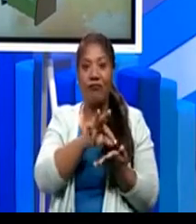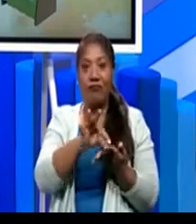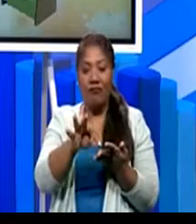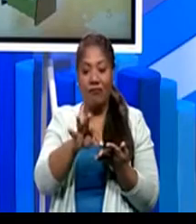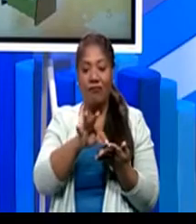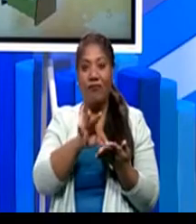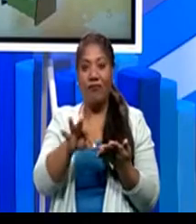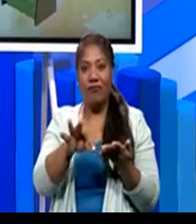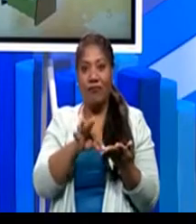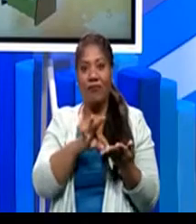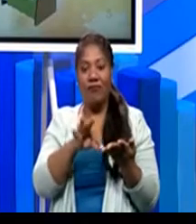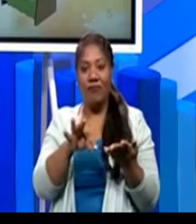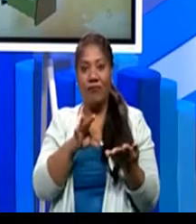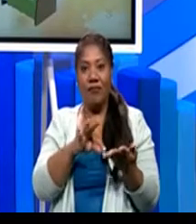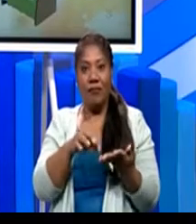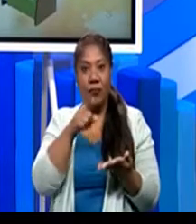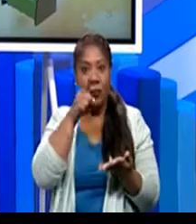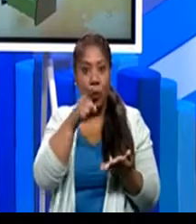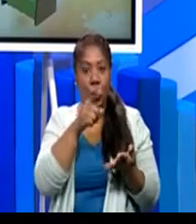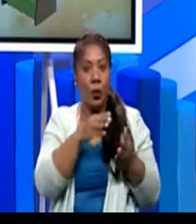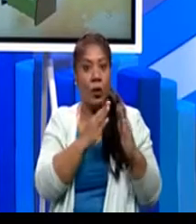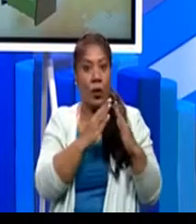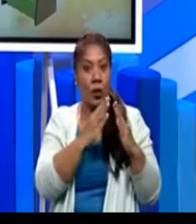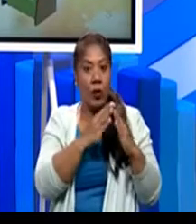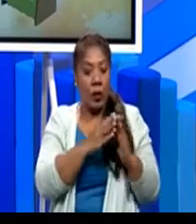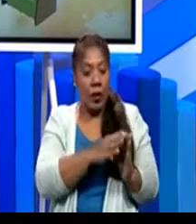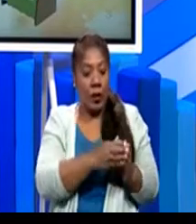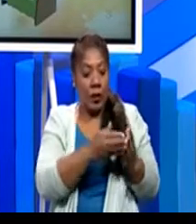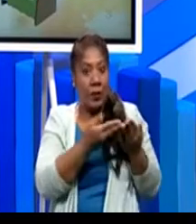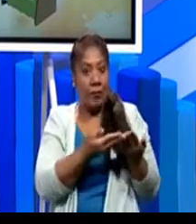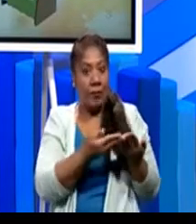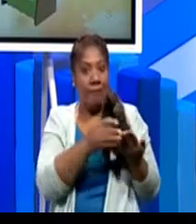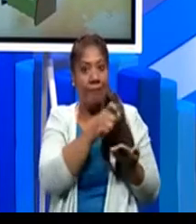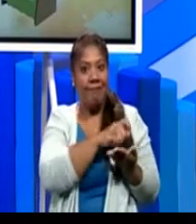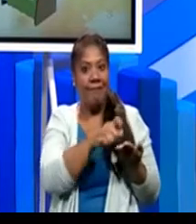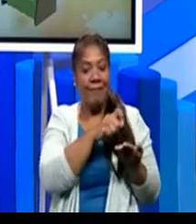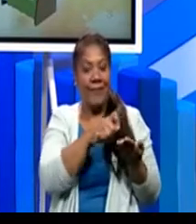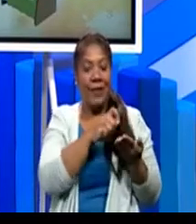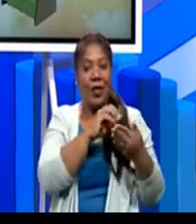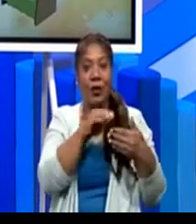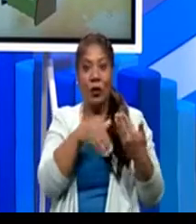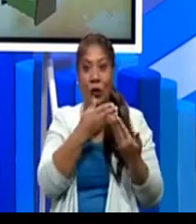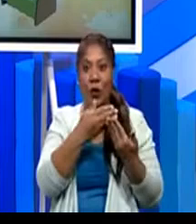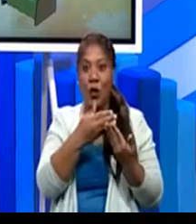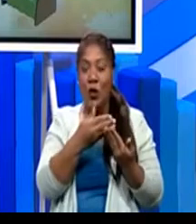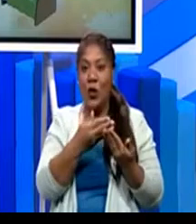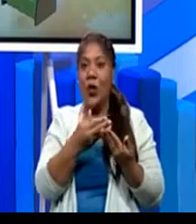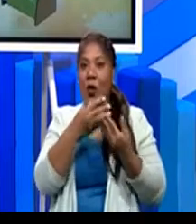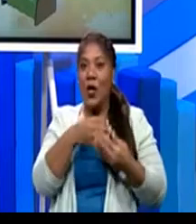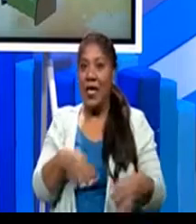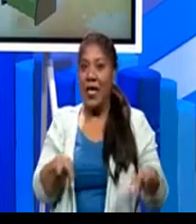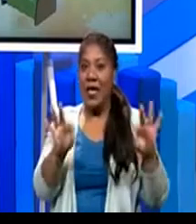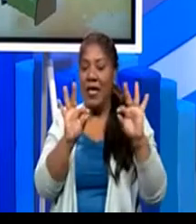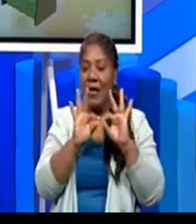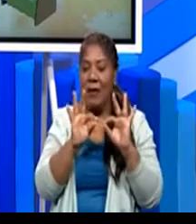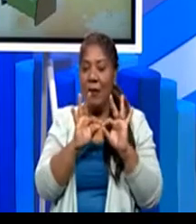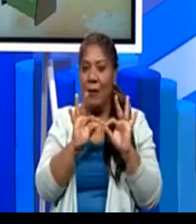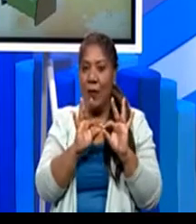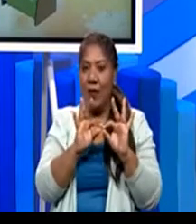la descripción. Espero que hayan anotado todas estas cositas importantes. Espero también